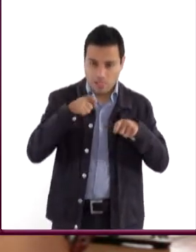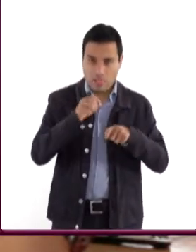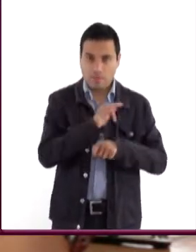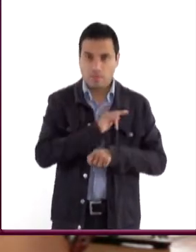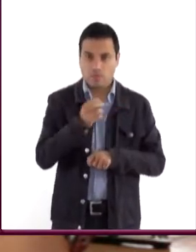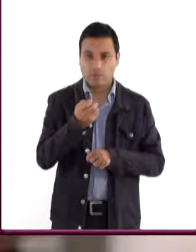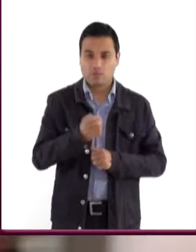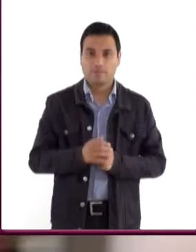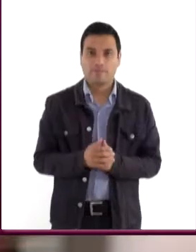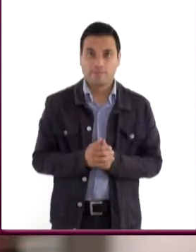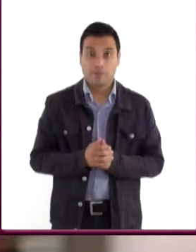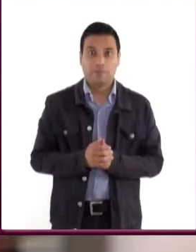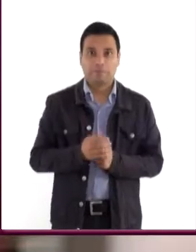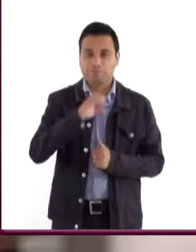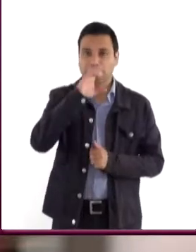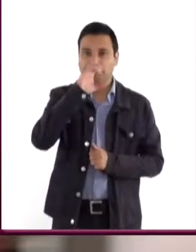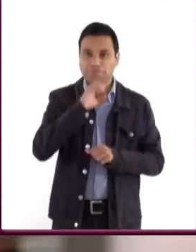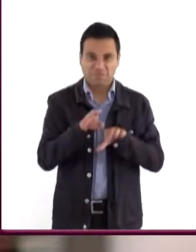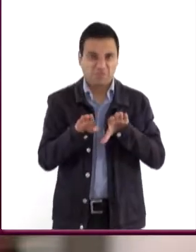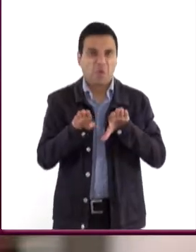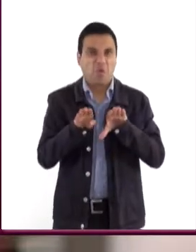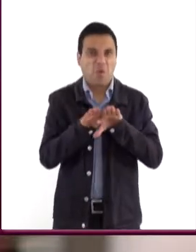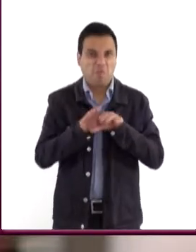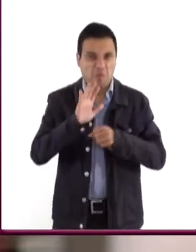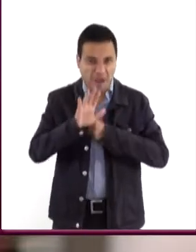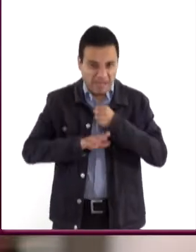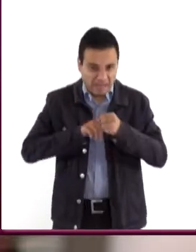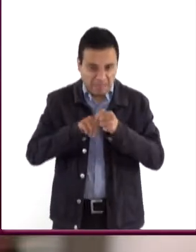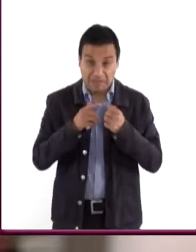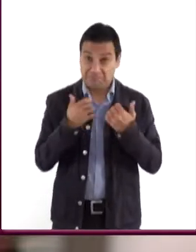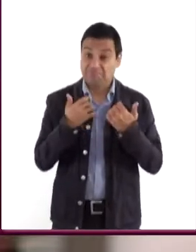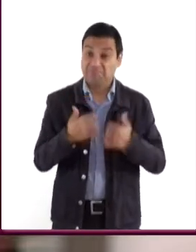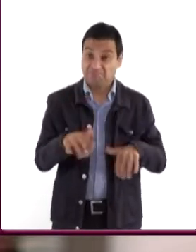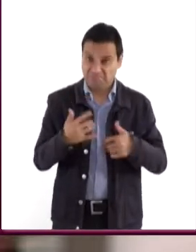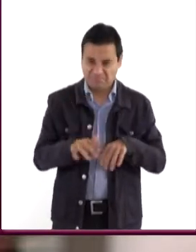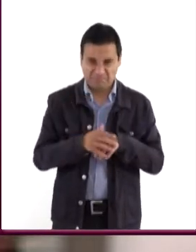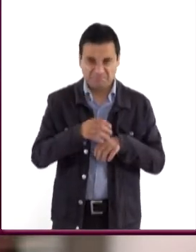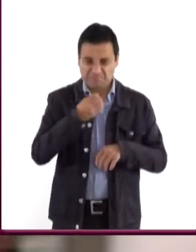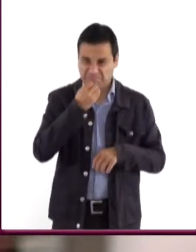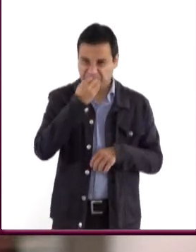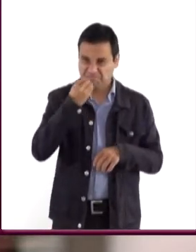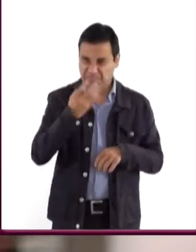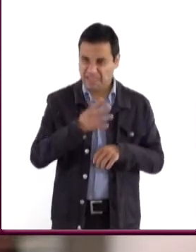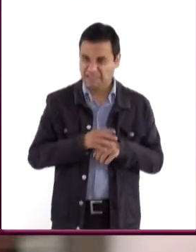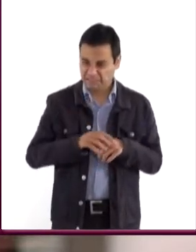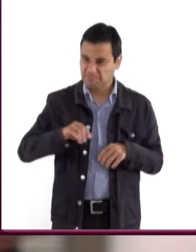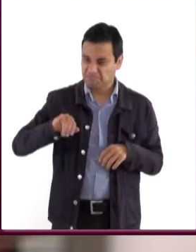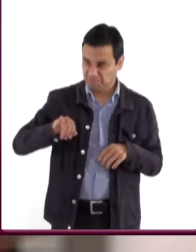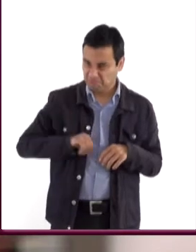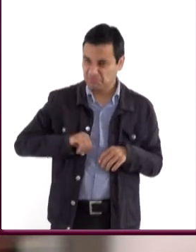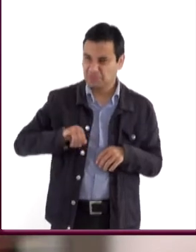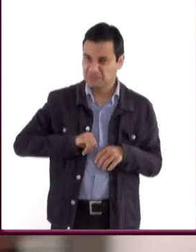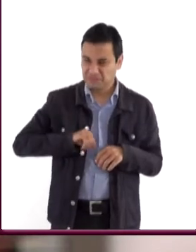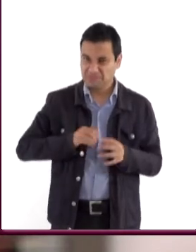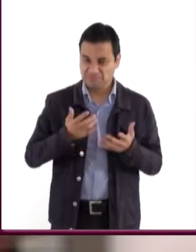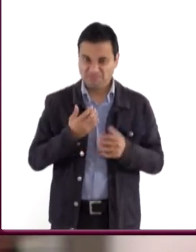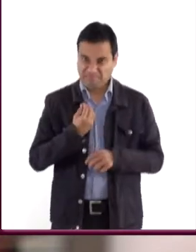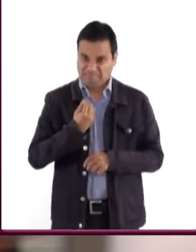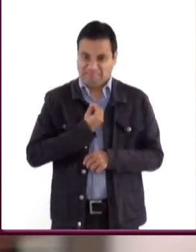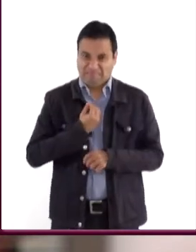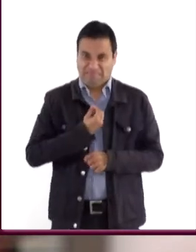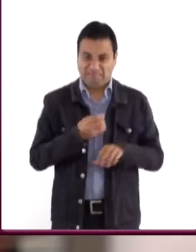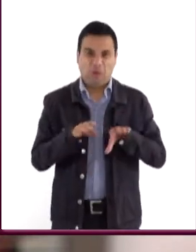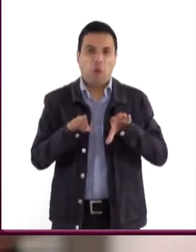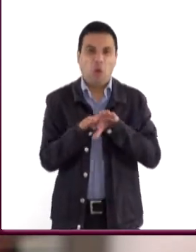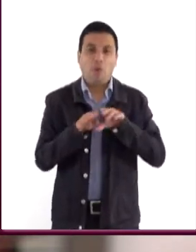organismo, ¿no? Es increíble, ¿no? Cómo la naturaleza puede llegar a ser algo como tan complejo y tan resistente. O